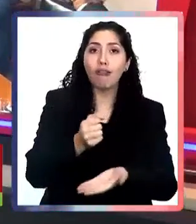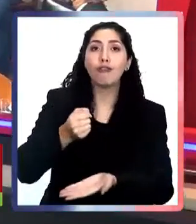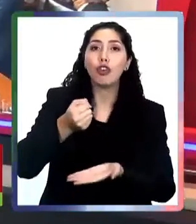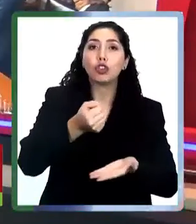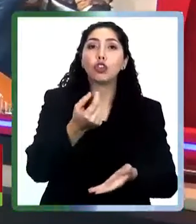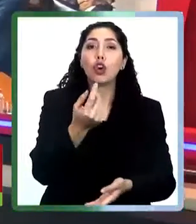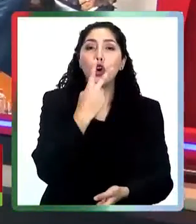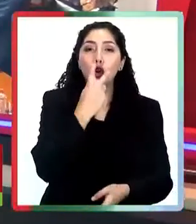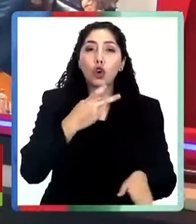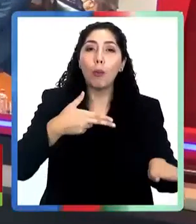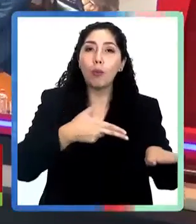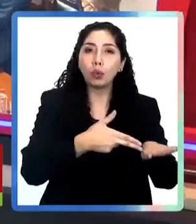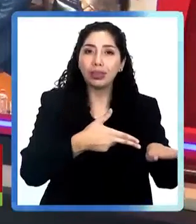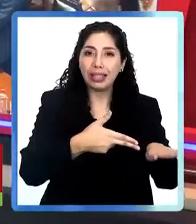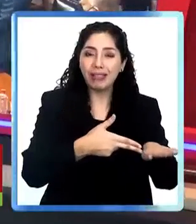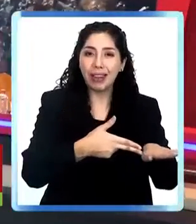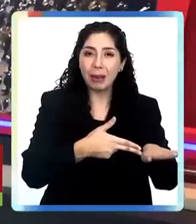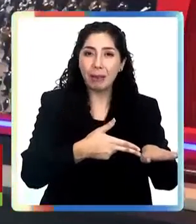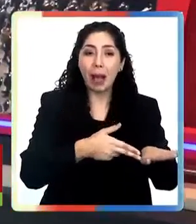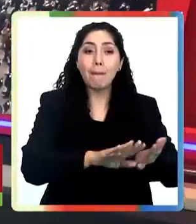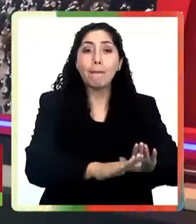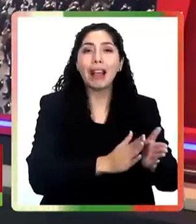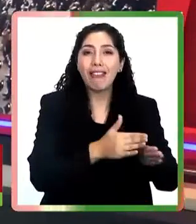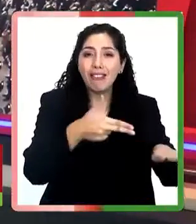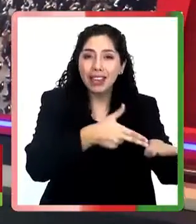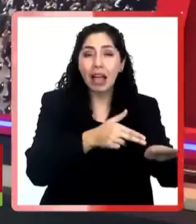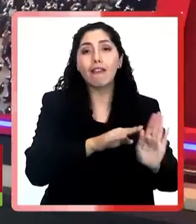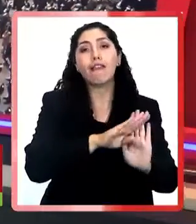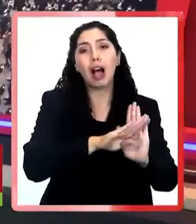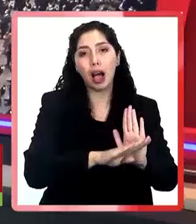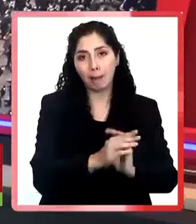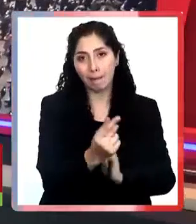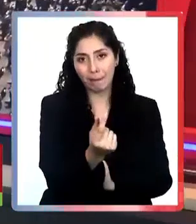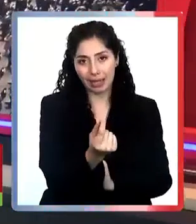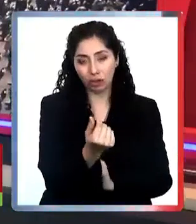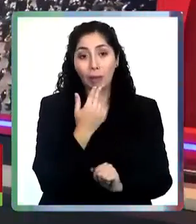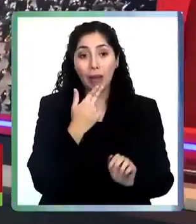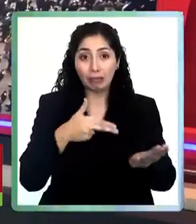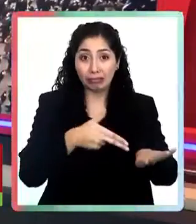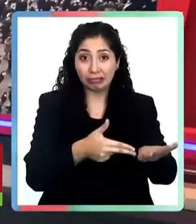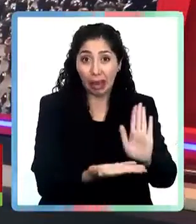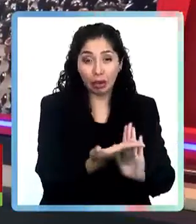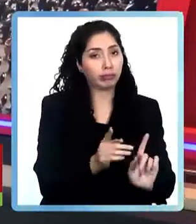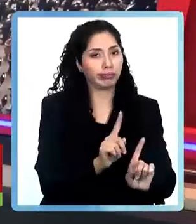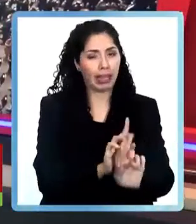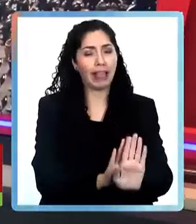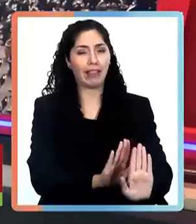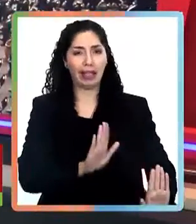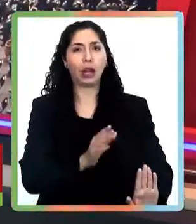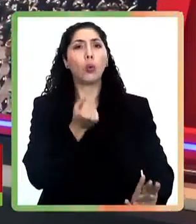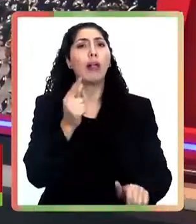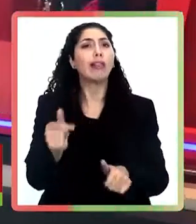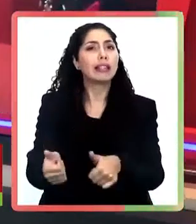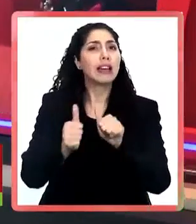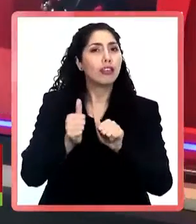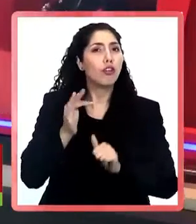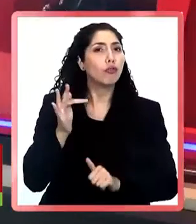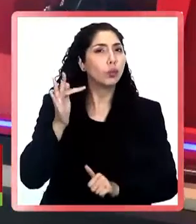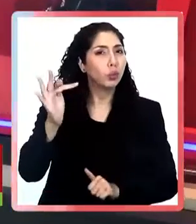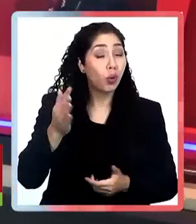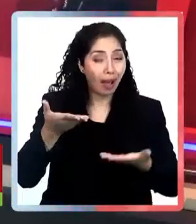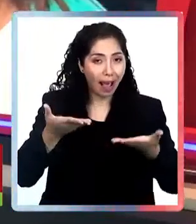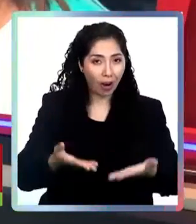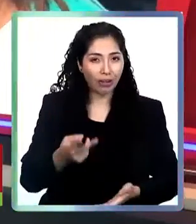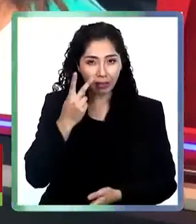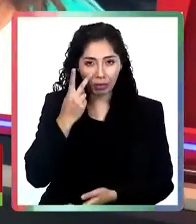para bajar el precio de la parafina y evitar mayores salsas de las bencinas y cuáles son los desafíos que vienen a continuación